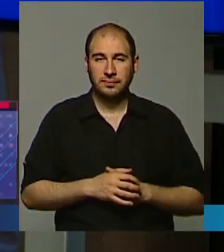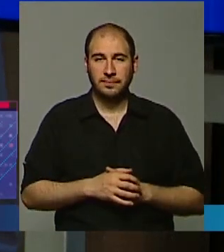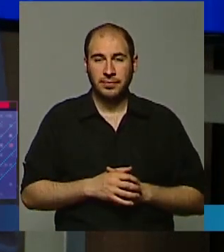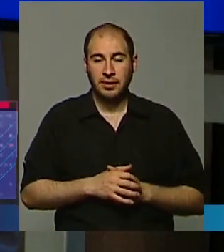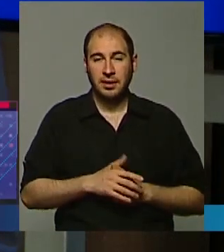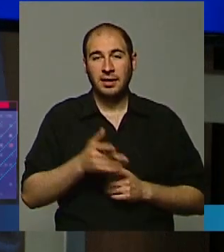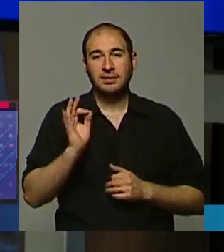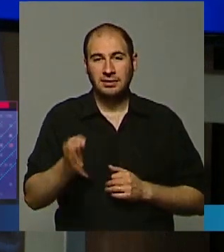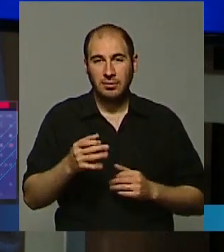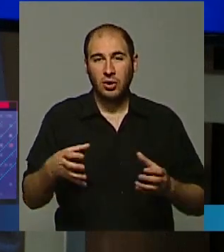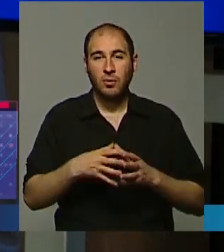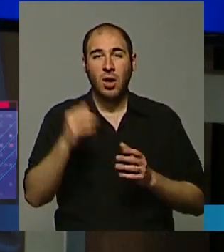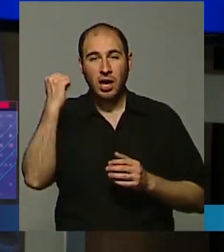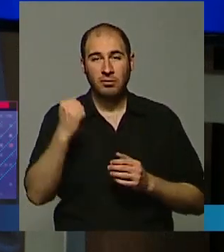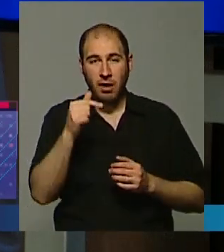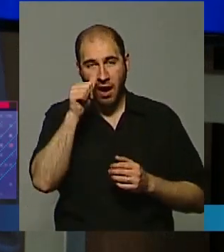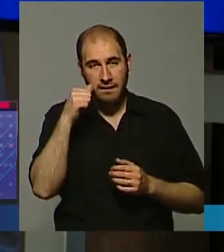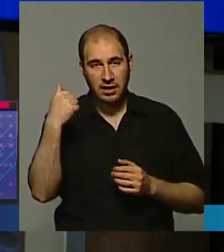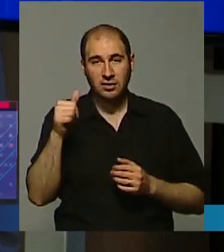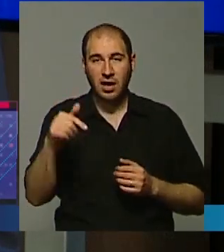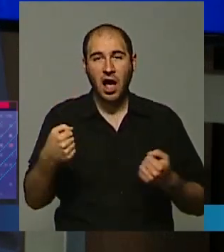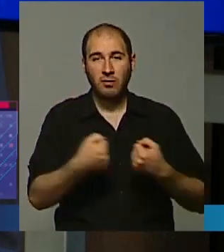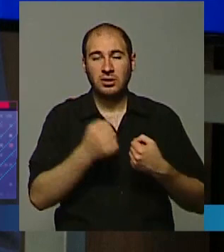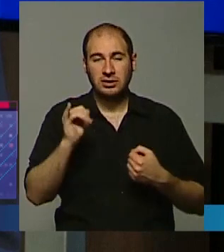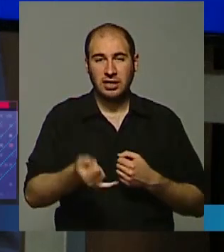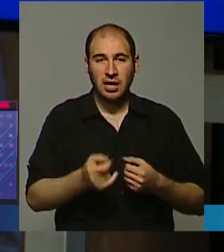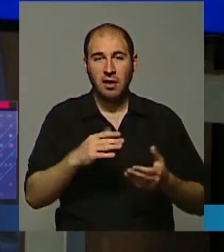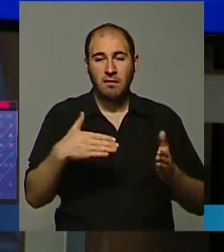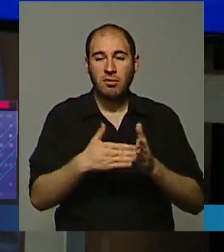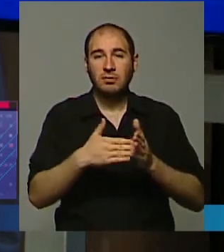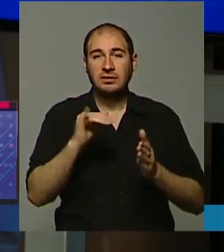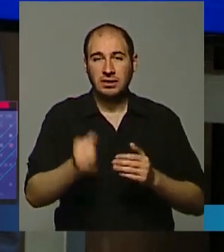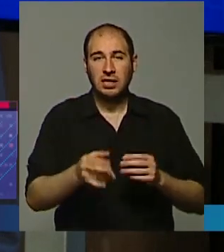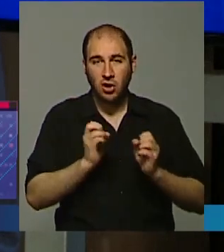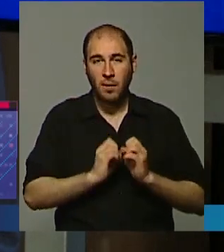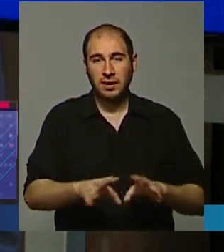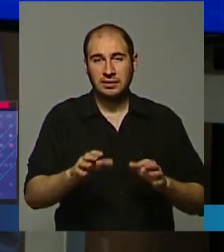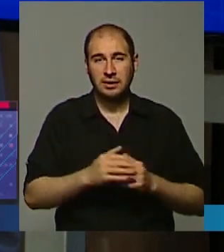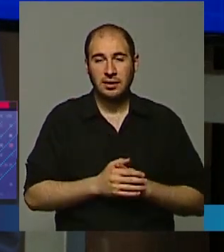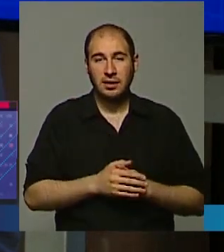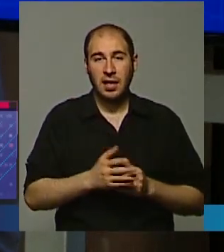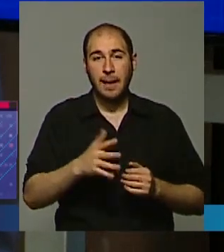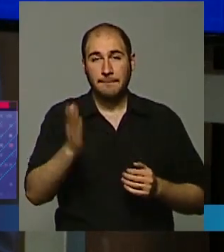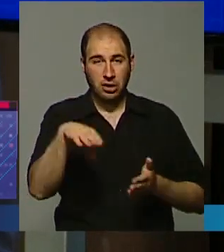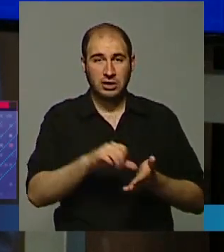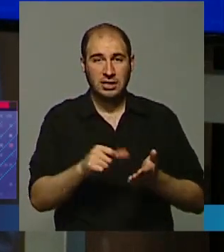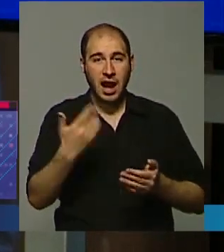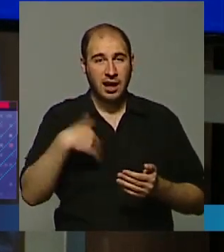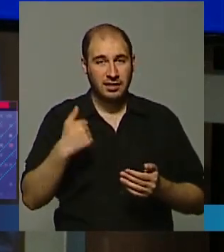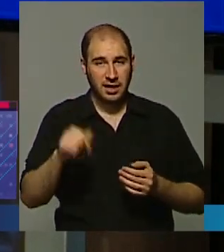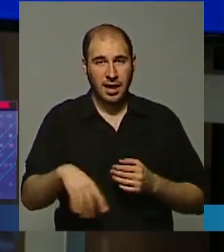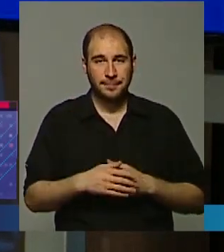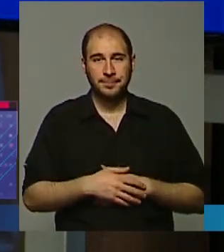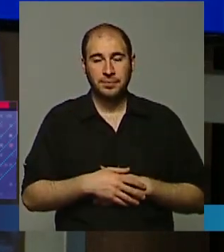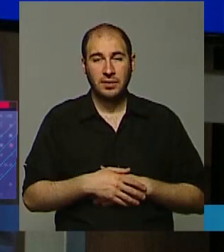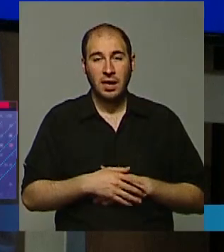Está claro que el equipo económico de Fernández está de acuerdo con este cepo que acaba de aplicar el Banco Central de la República